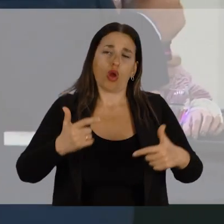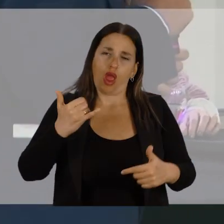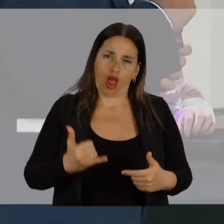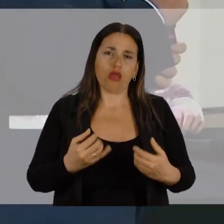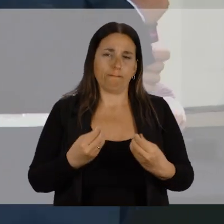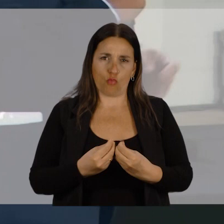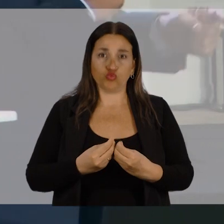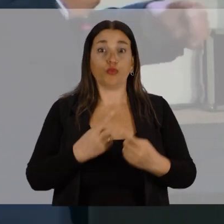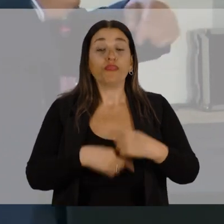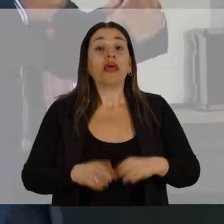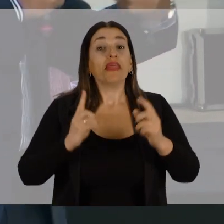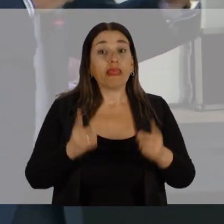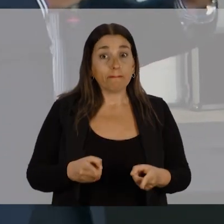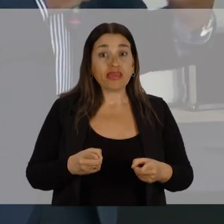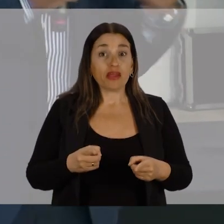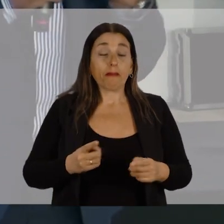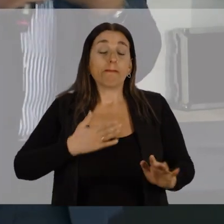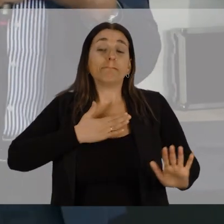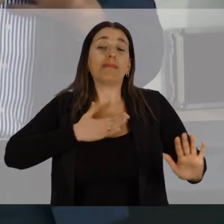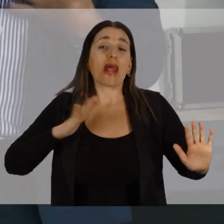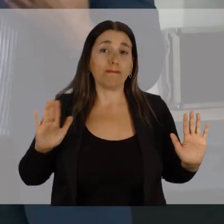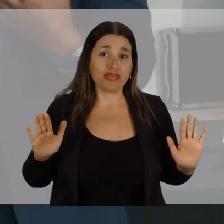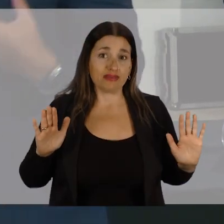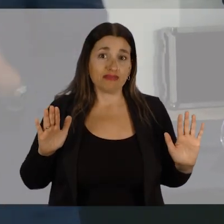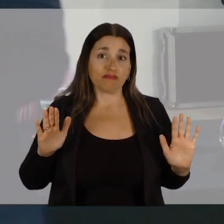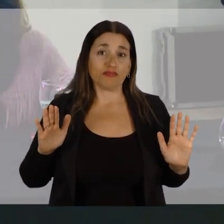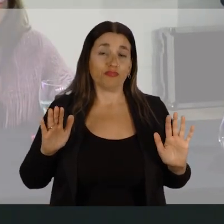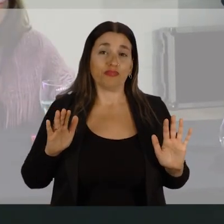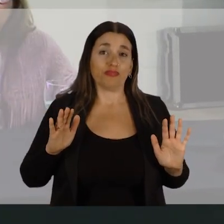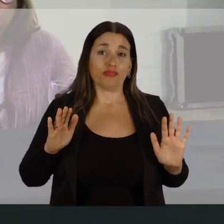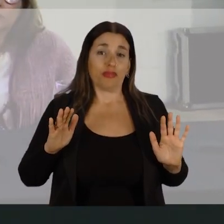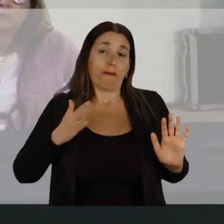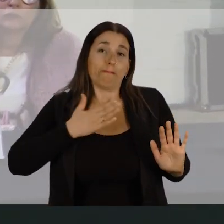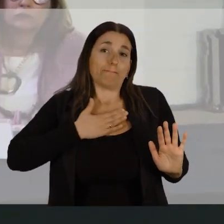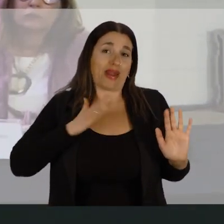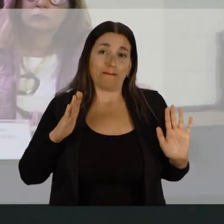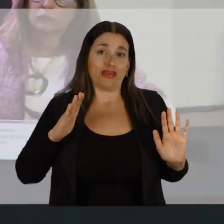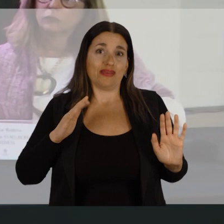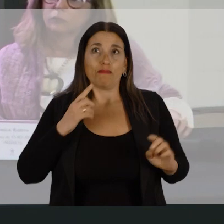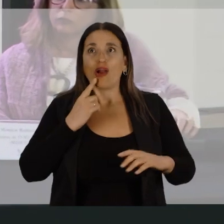suerte. Y después está, para mí, lo más